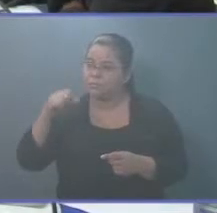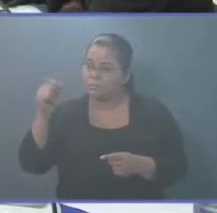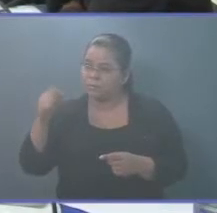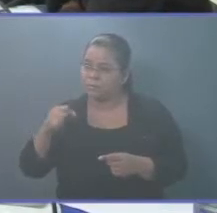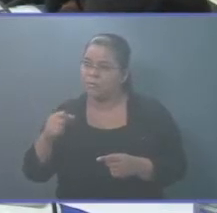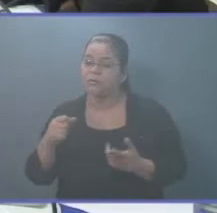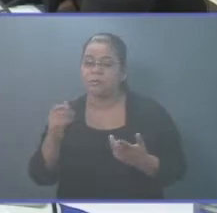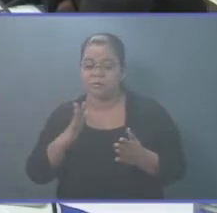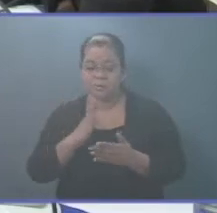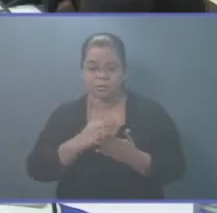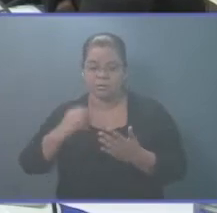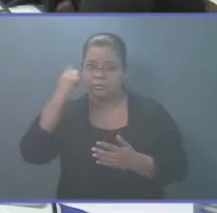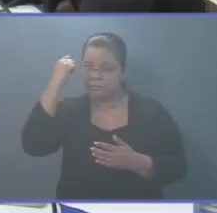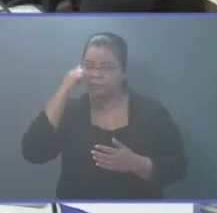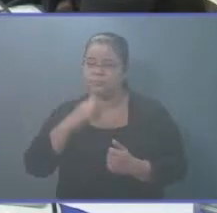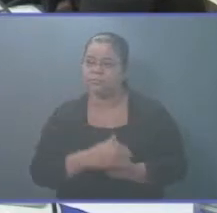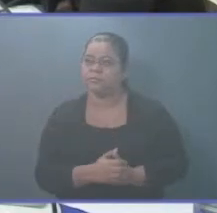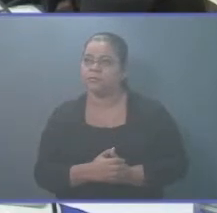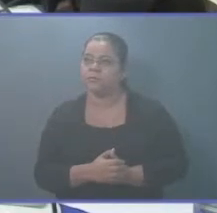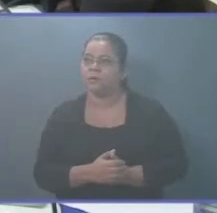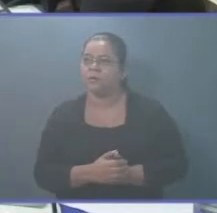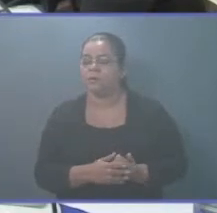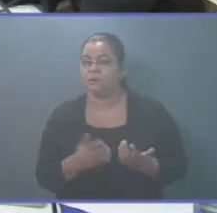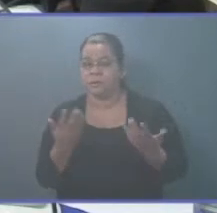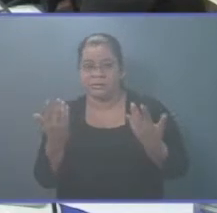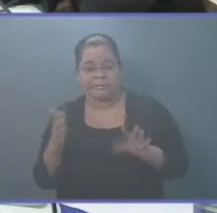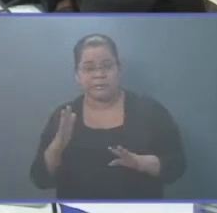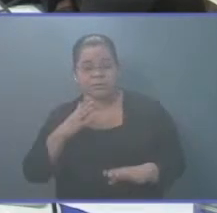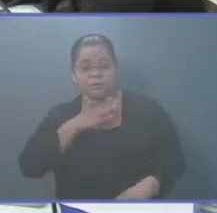tiene trascendencia el que haya